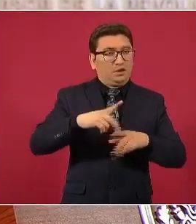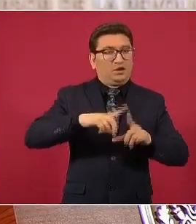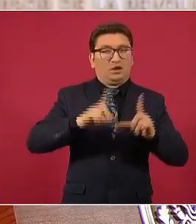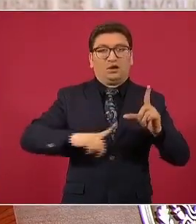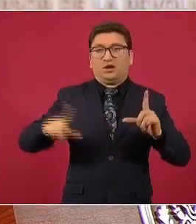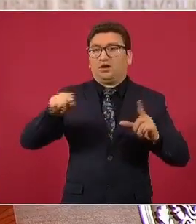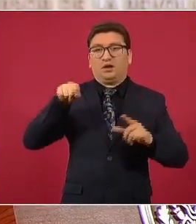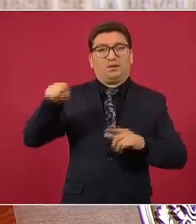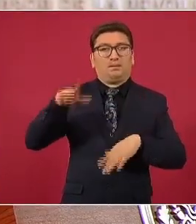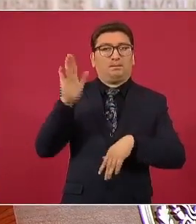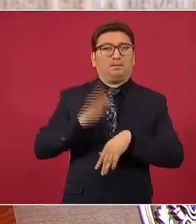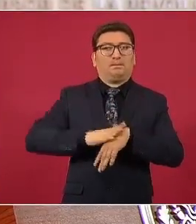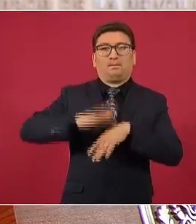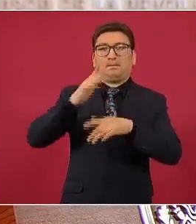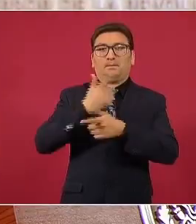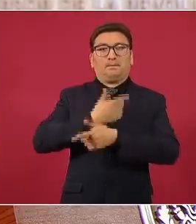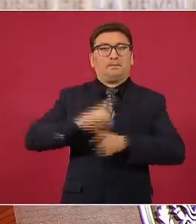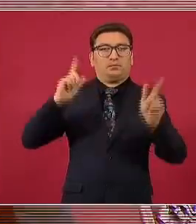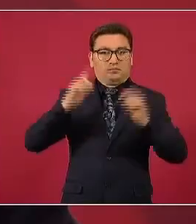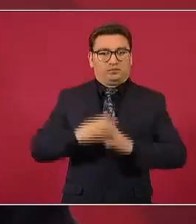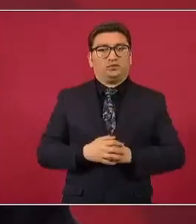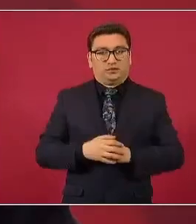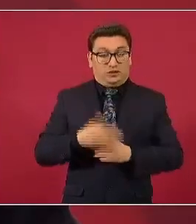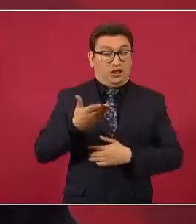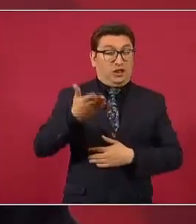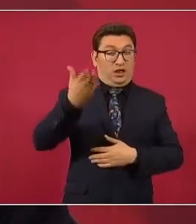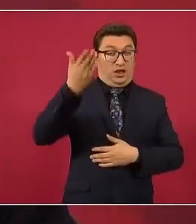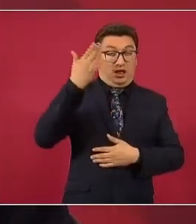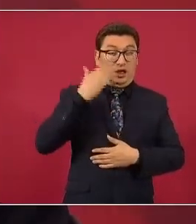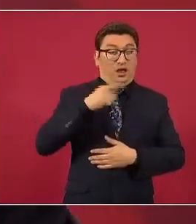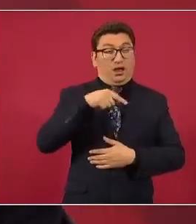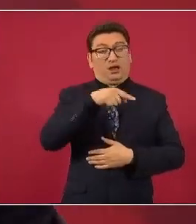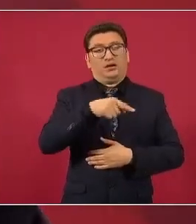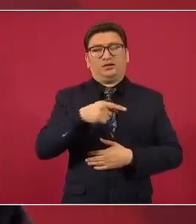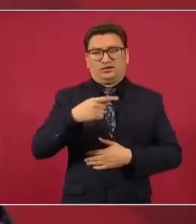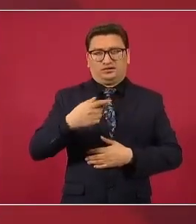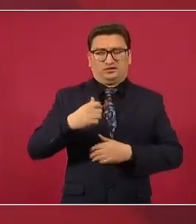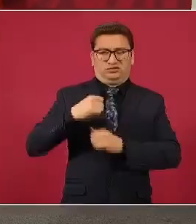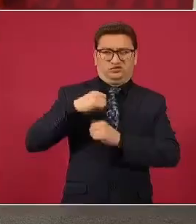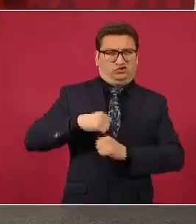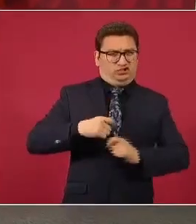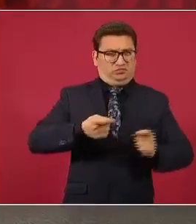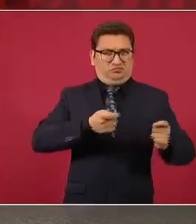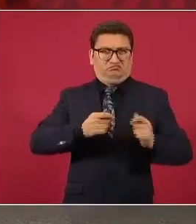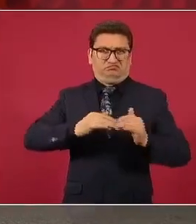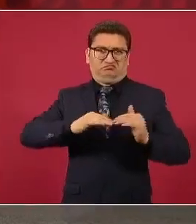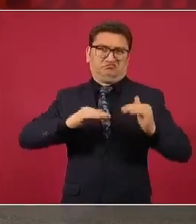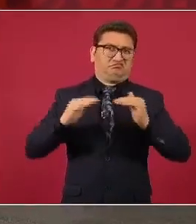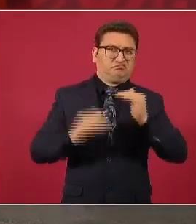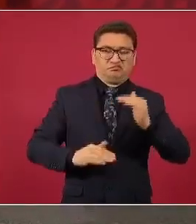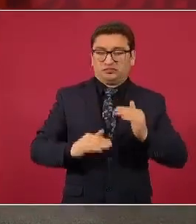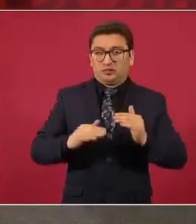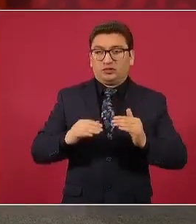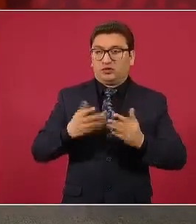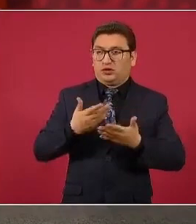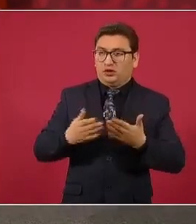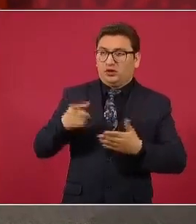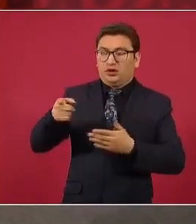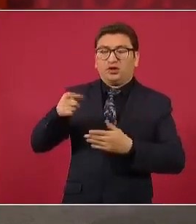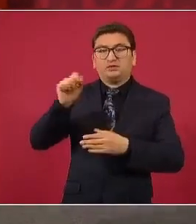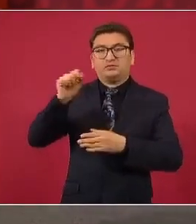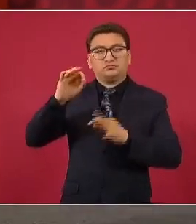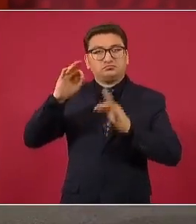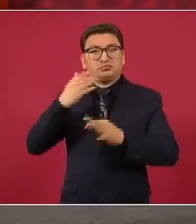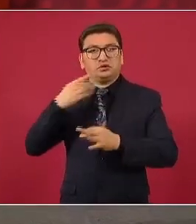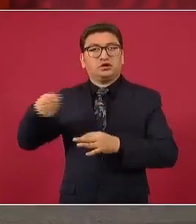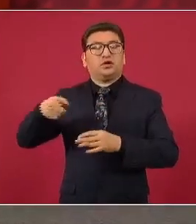tiempos del autoritarismo, de la antidemocracia. Era lo único, era un ejemplo a seguir. Los